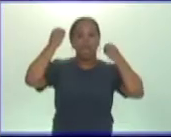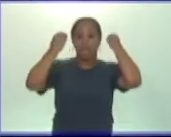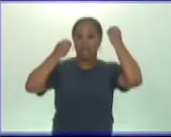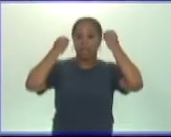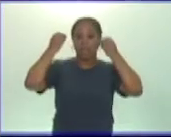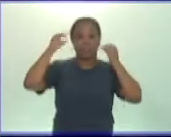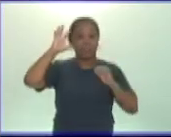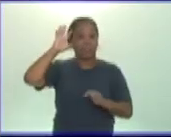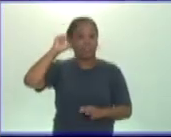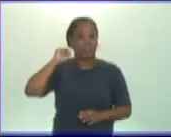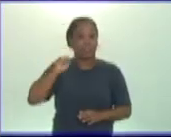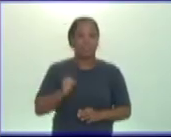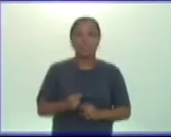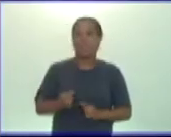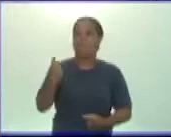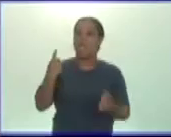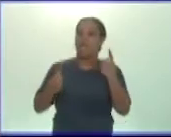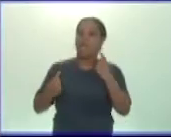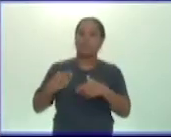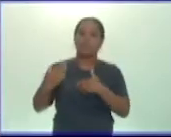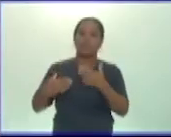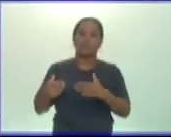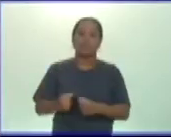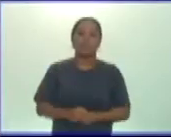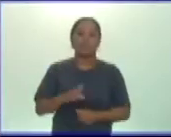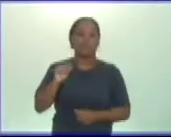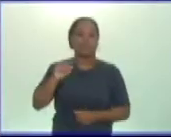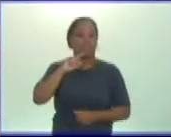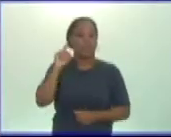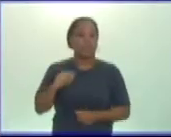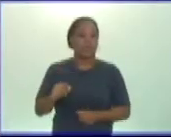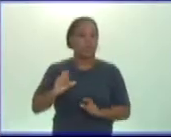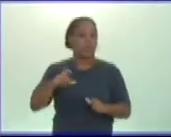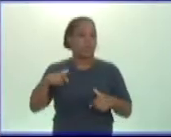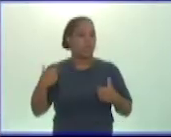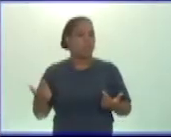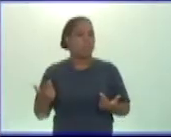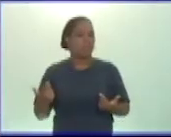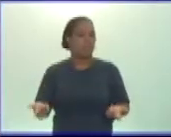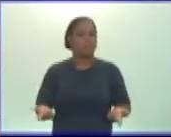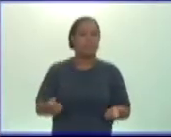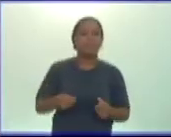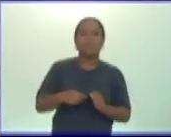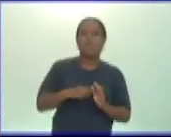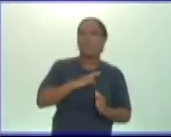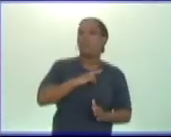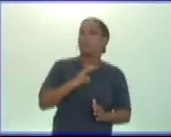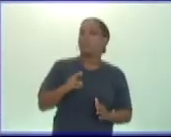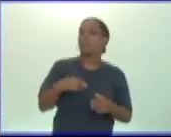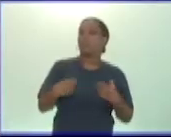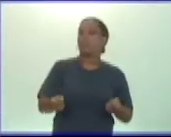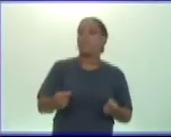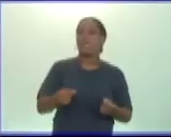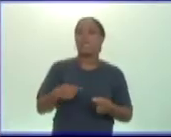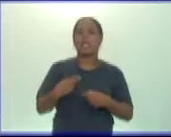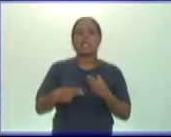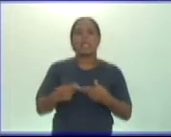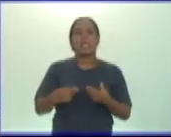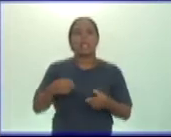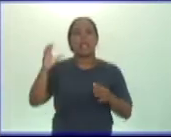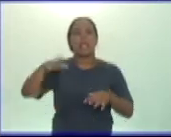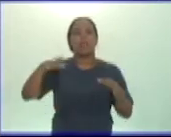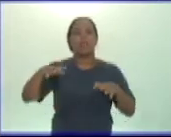entender cada uno de estos procesos. Dice la pregunta: ¿cuáles son las consecuencias que provoca la lluvia ácida sobre el medio